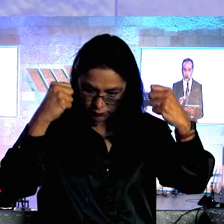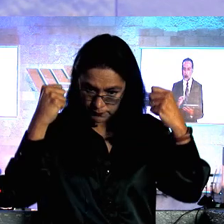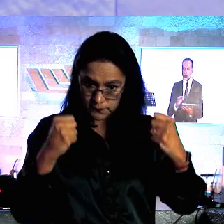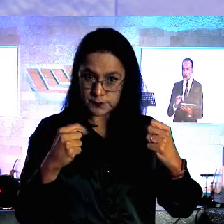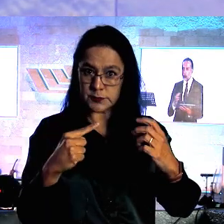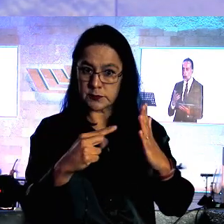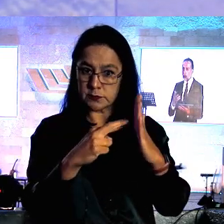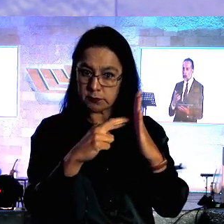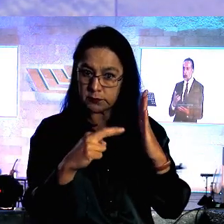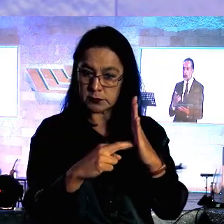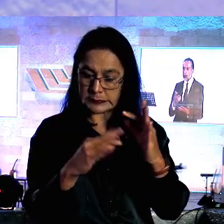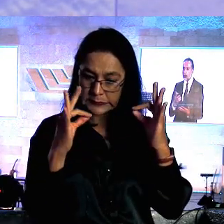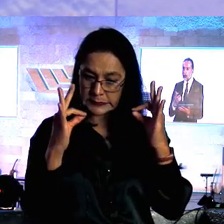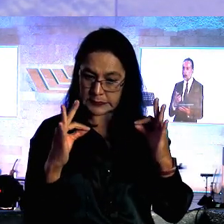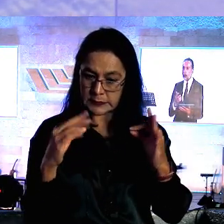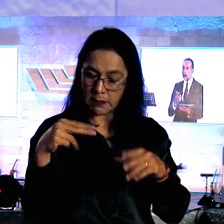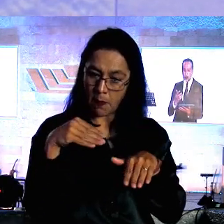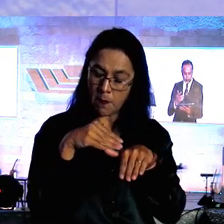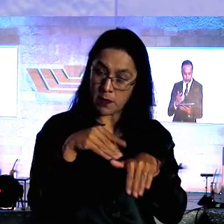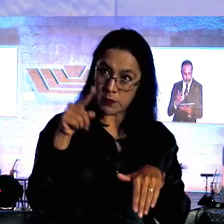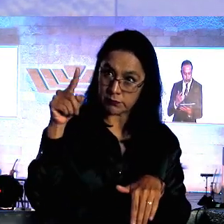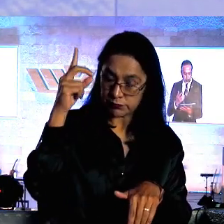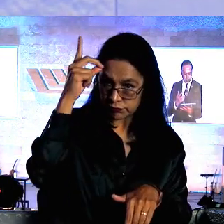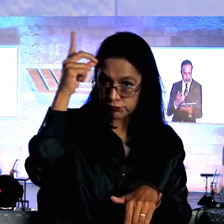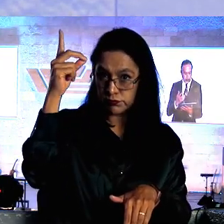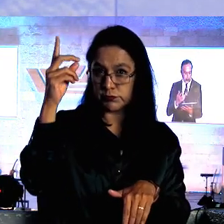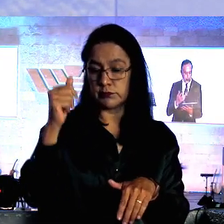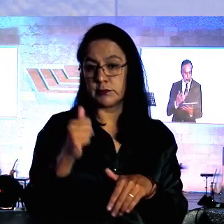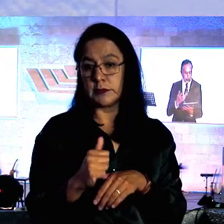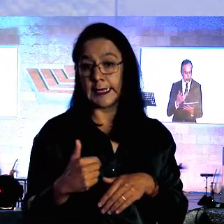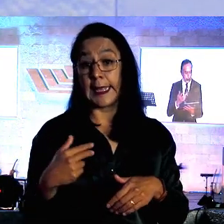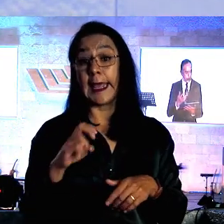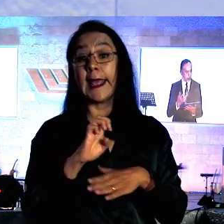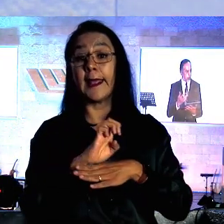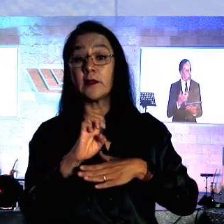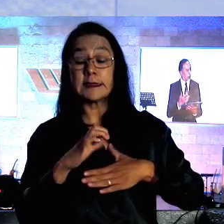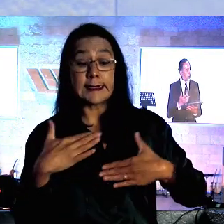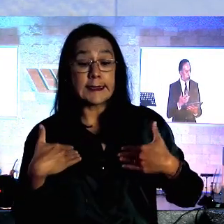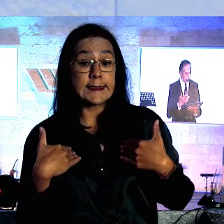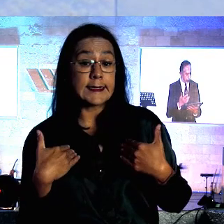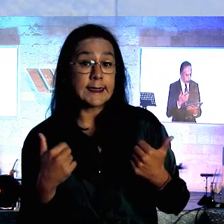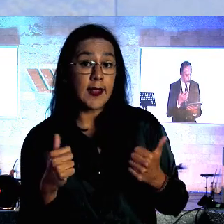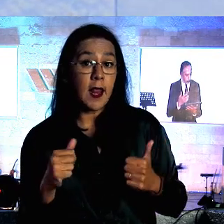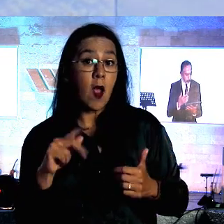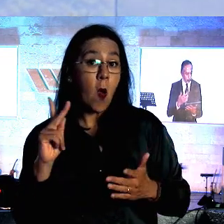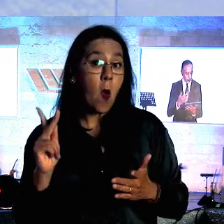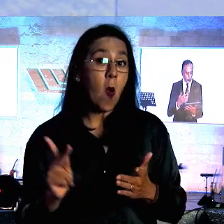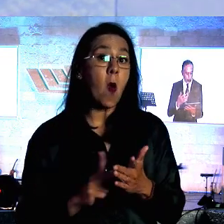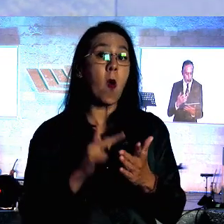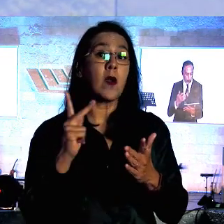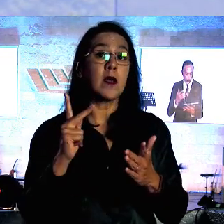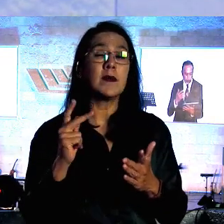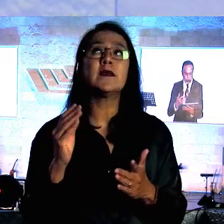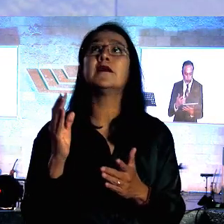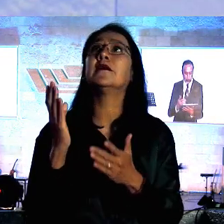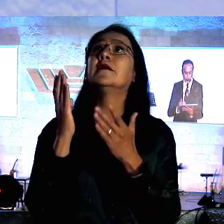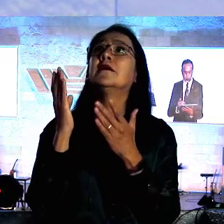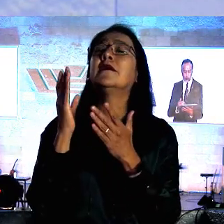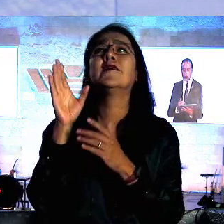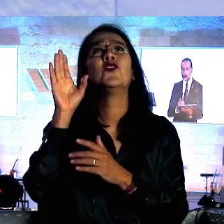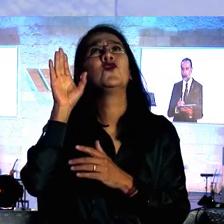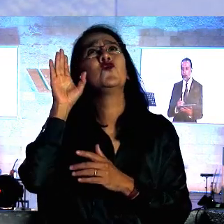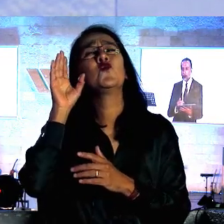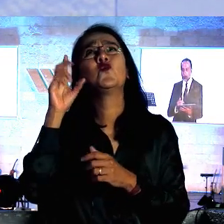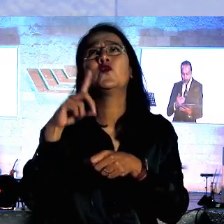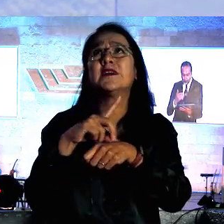Y entonces, podríamos entender este mismo pasaje de otra manera. Escúchanos desde el cielo y perdónanos.